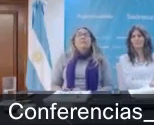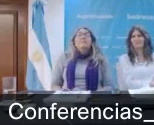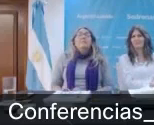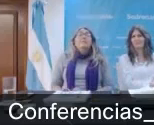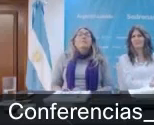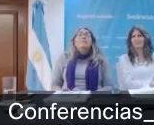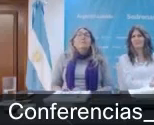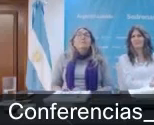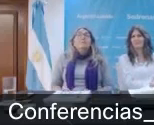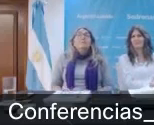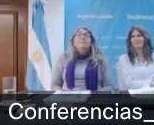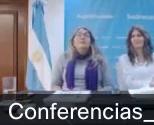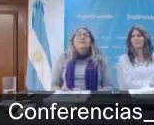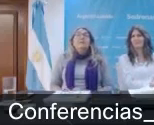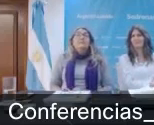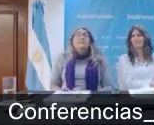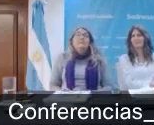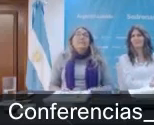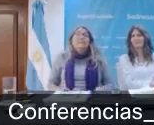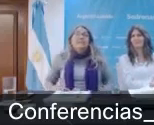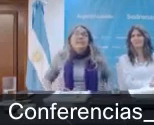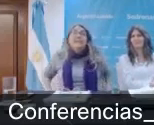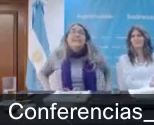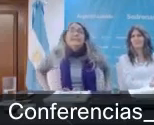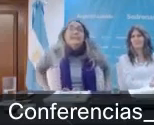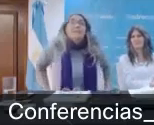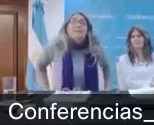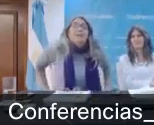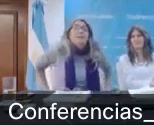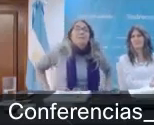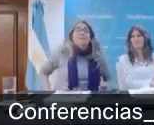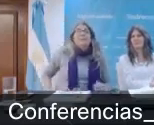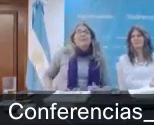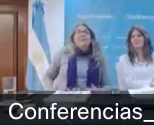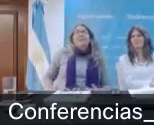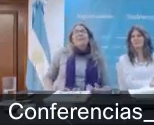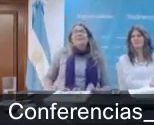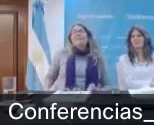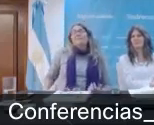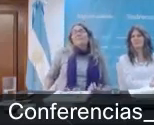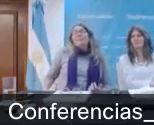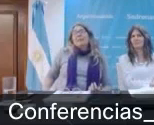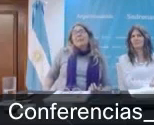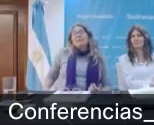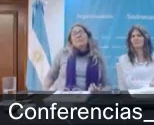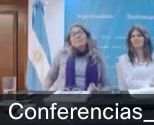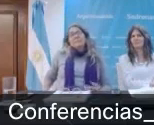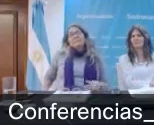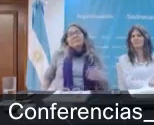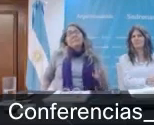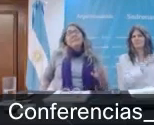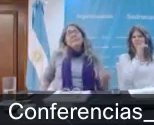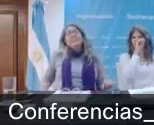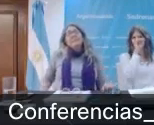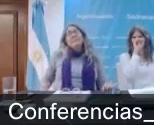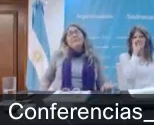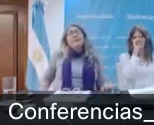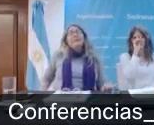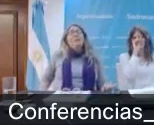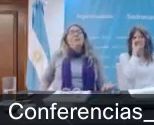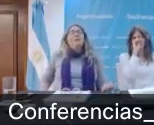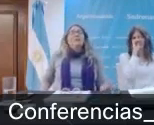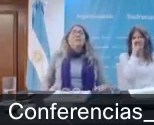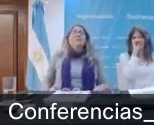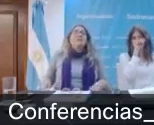puede ser nociva si se toma en cantidades excesivas, digamos. Es decir, que la dosis del